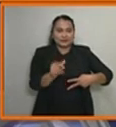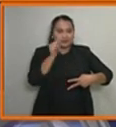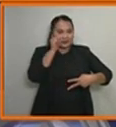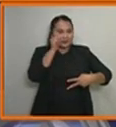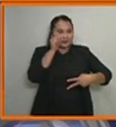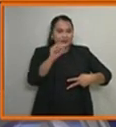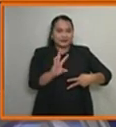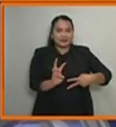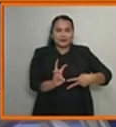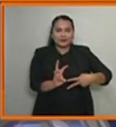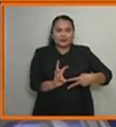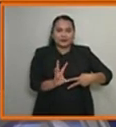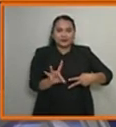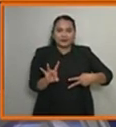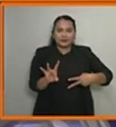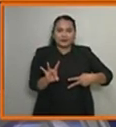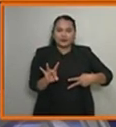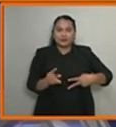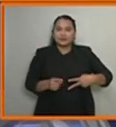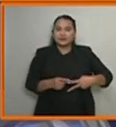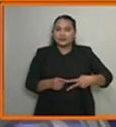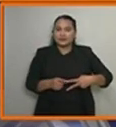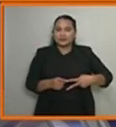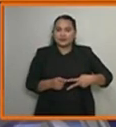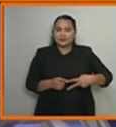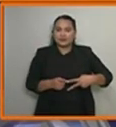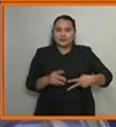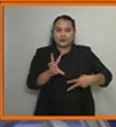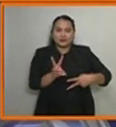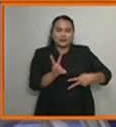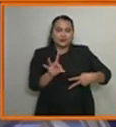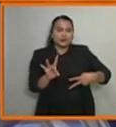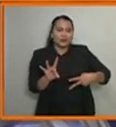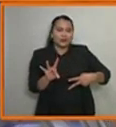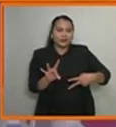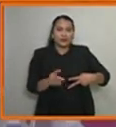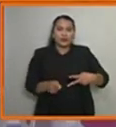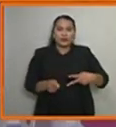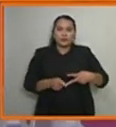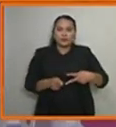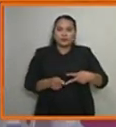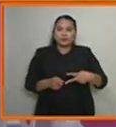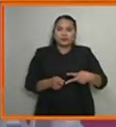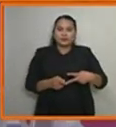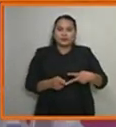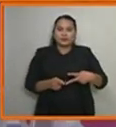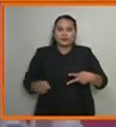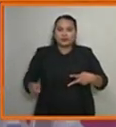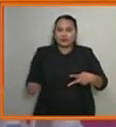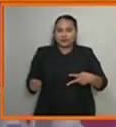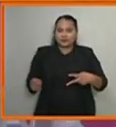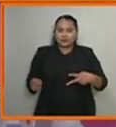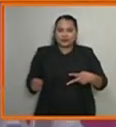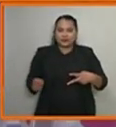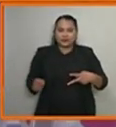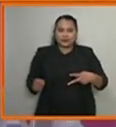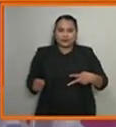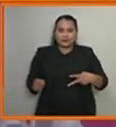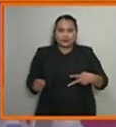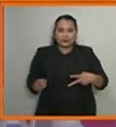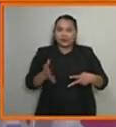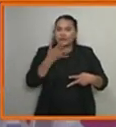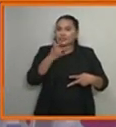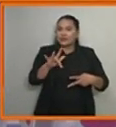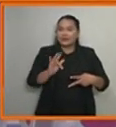atentos, porque este es el 8. Primer número favorecido es el 68. Segundo número ganador, su primer dígito,